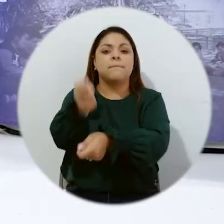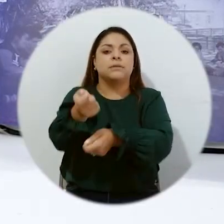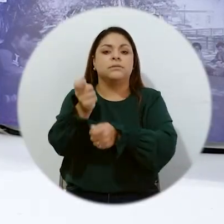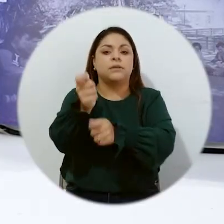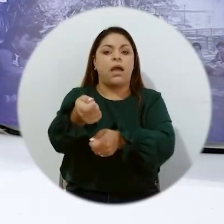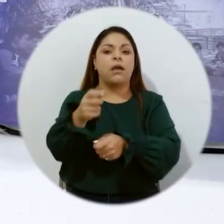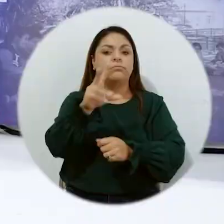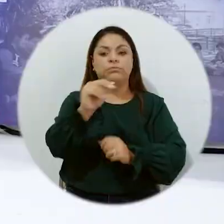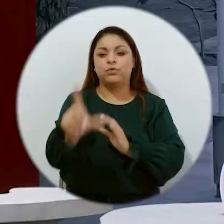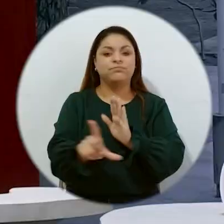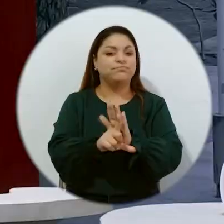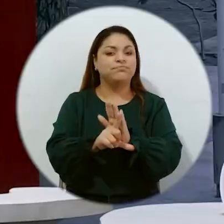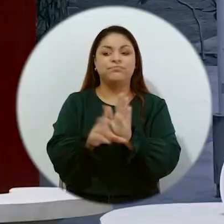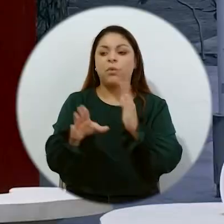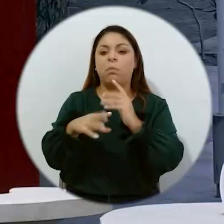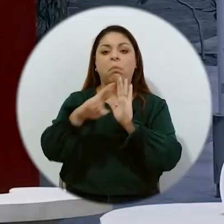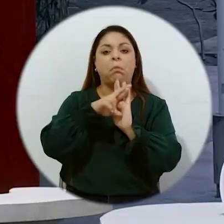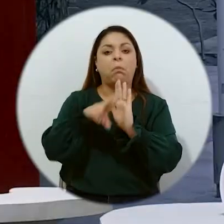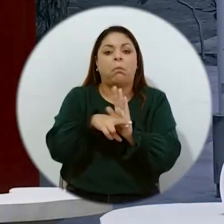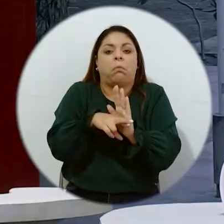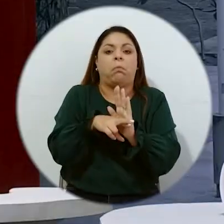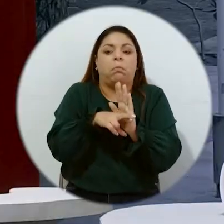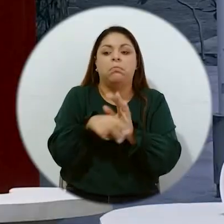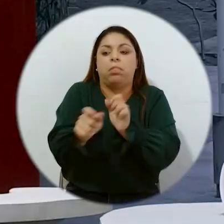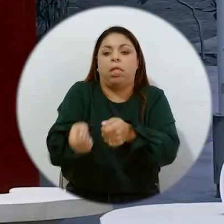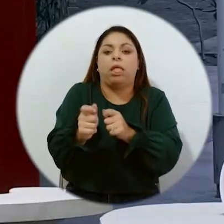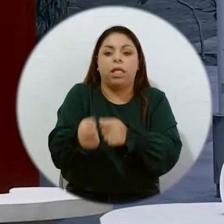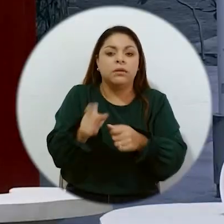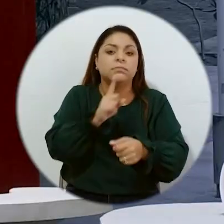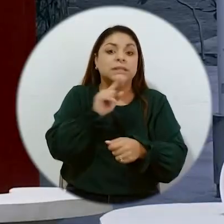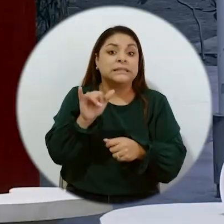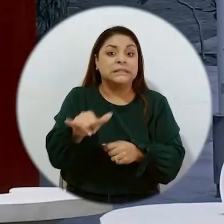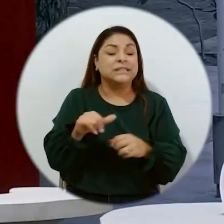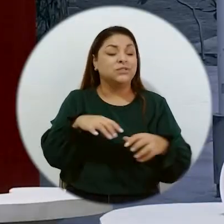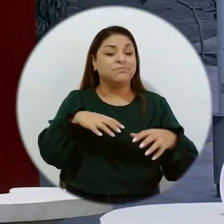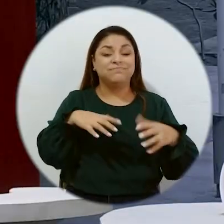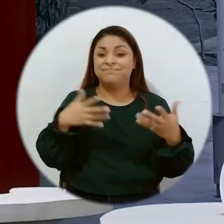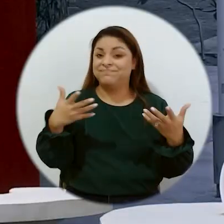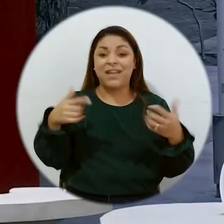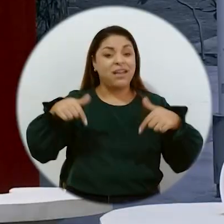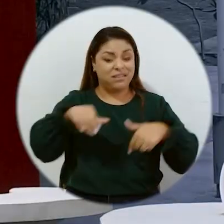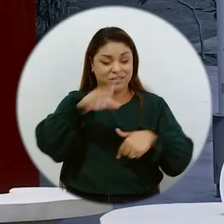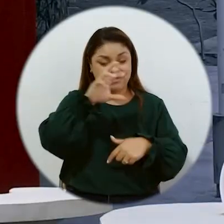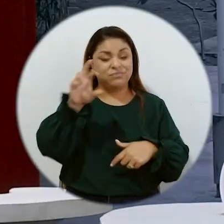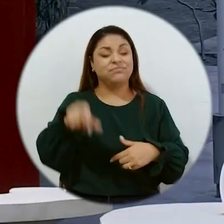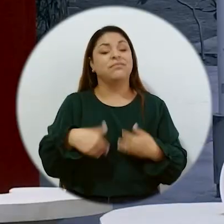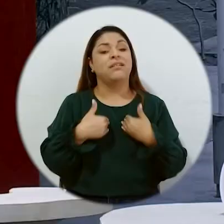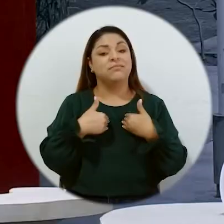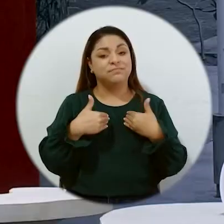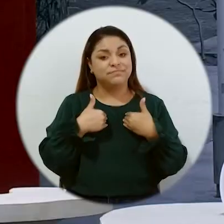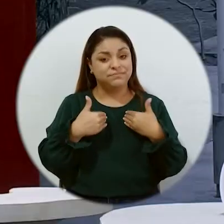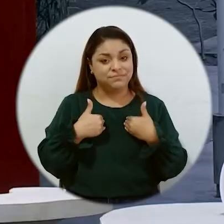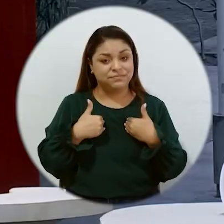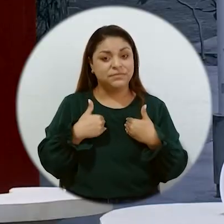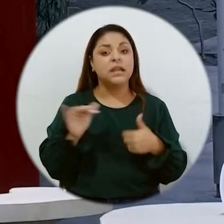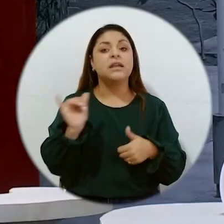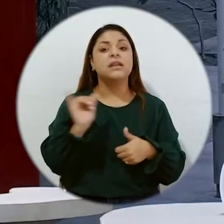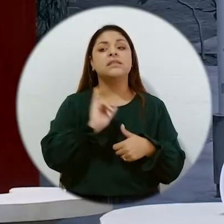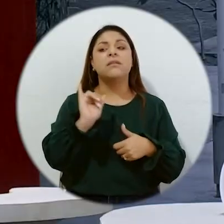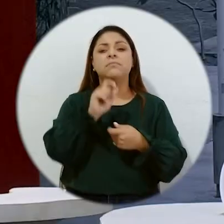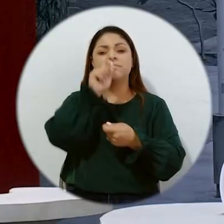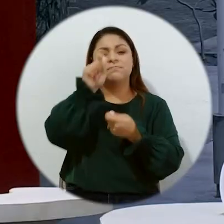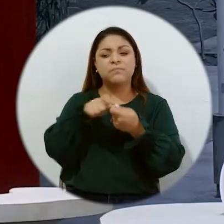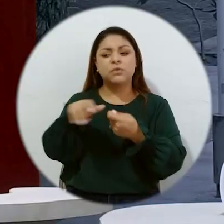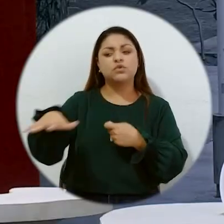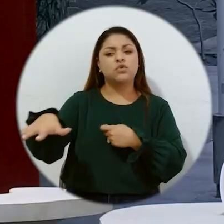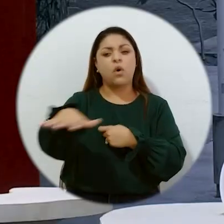ilegal, ¿verdad?, no reglamentada, que es un fenómeno del cual nuestro país no está exento, ¿verdad? Y en